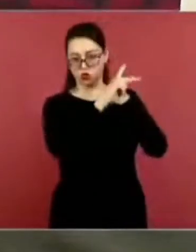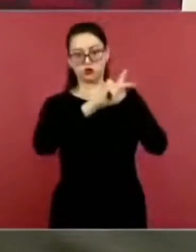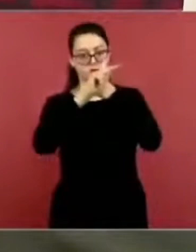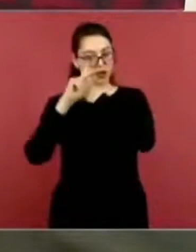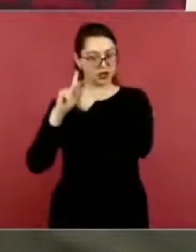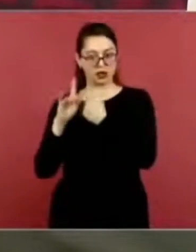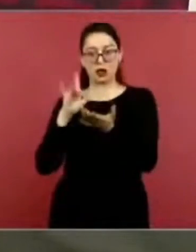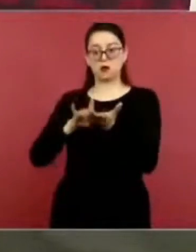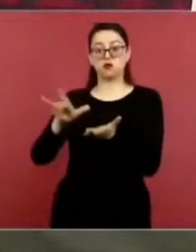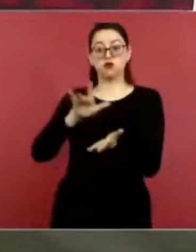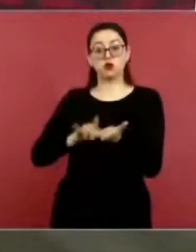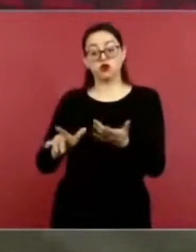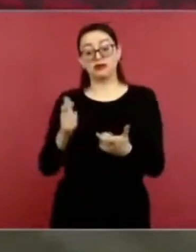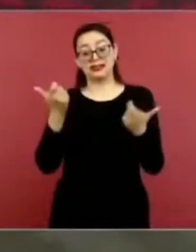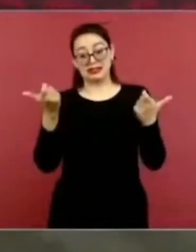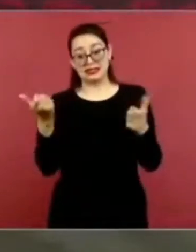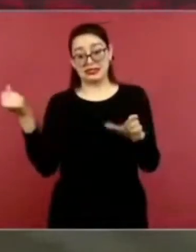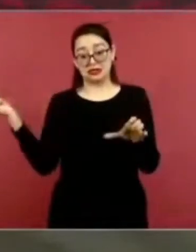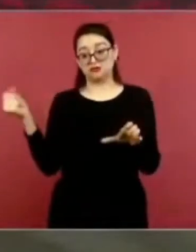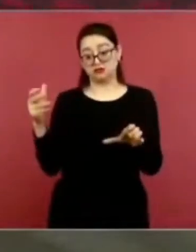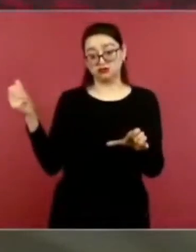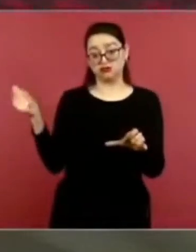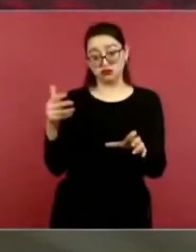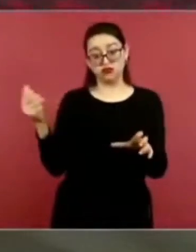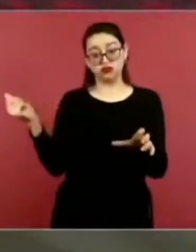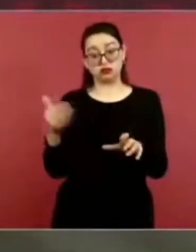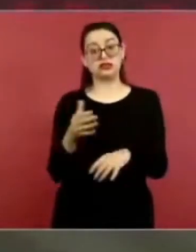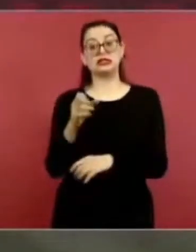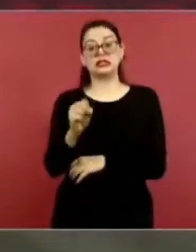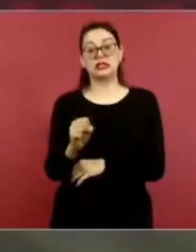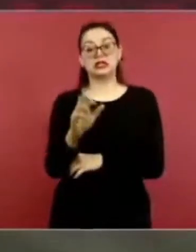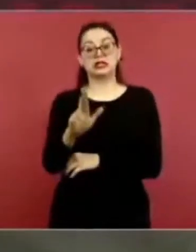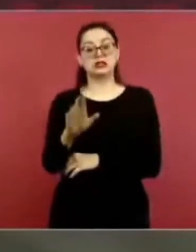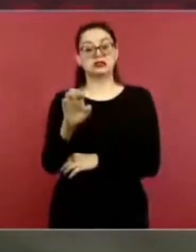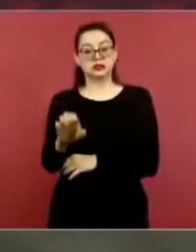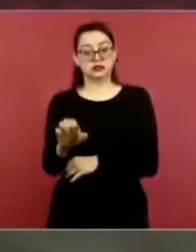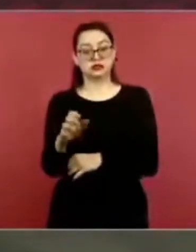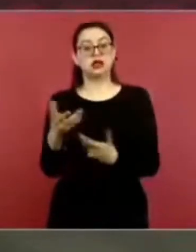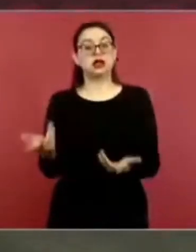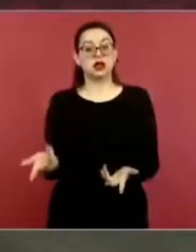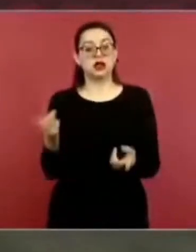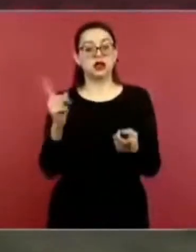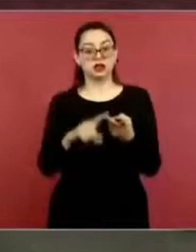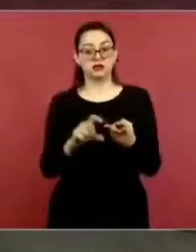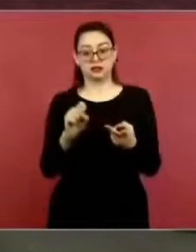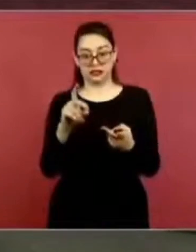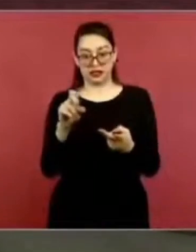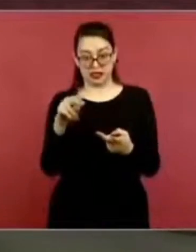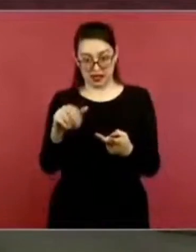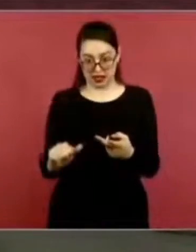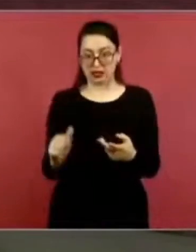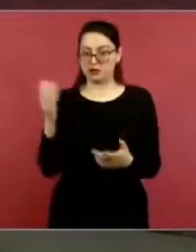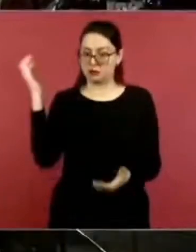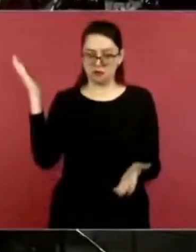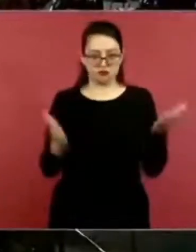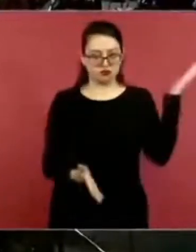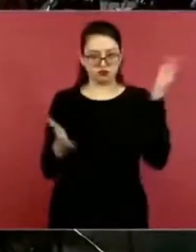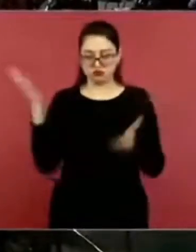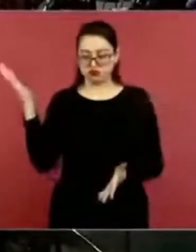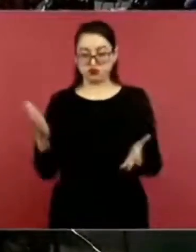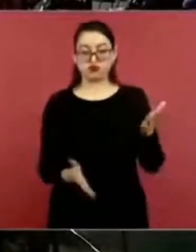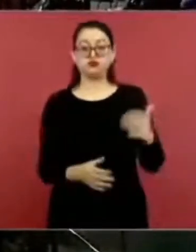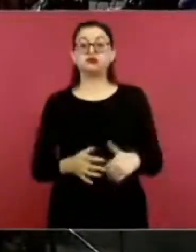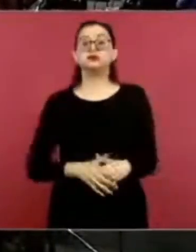a través de la Secretaría de Relaciones Exteriores y de la Secretaría de la Defensa. ¿Y el monto de apoyo a